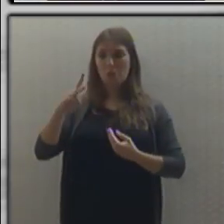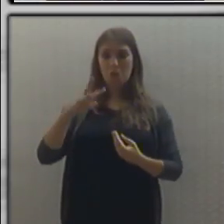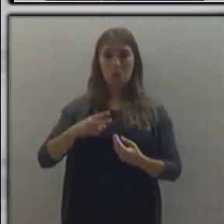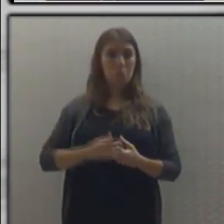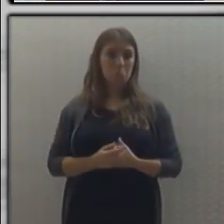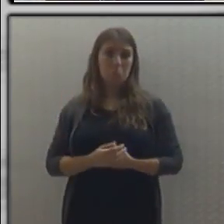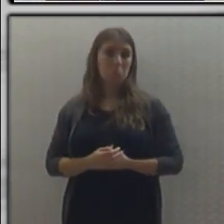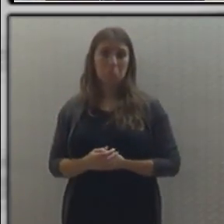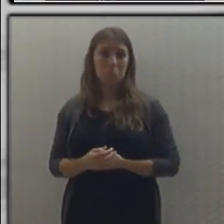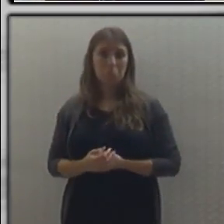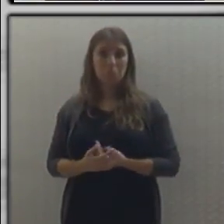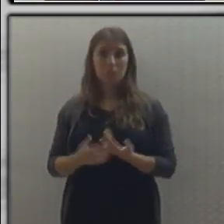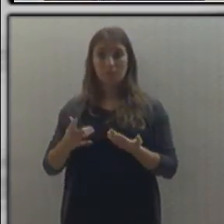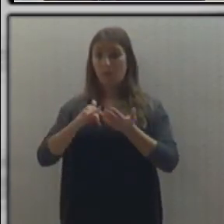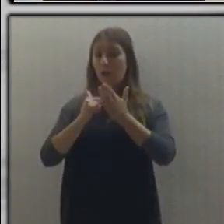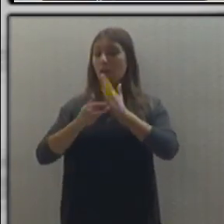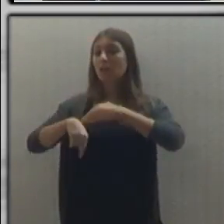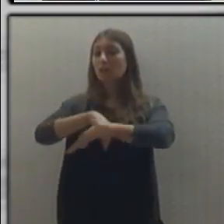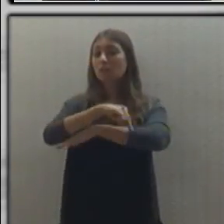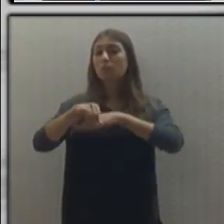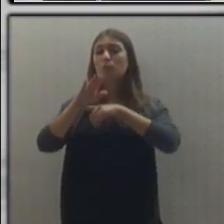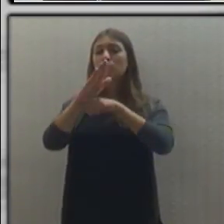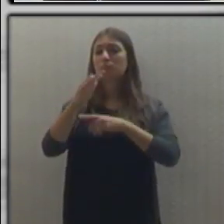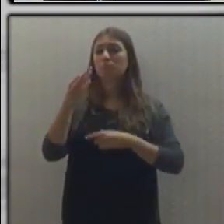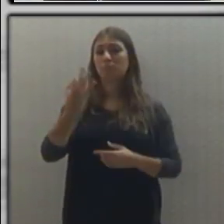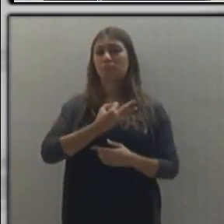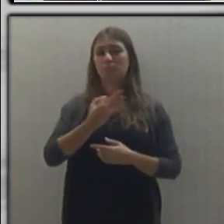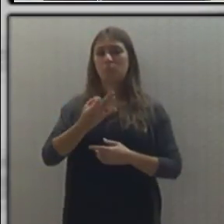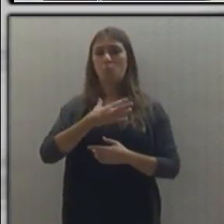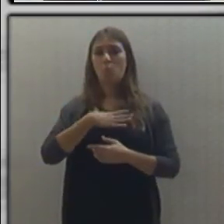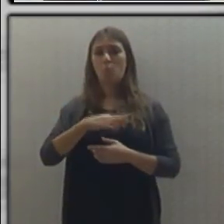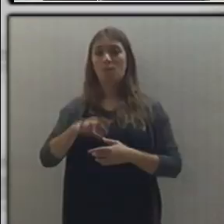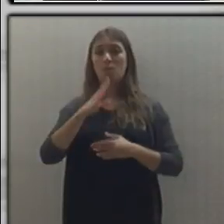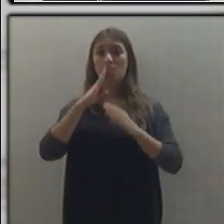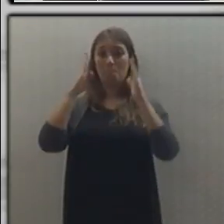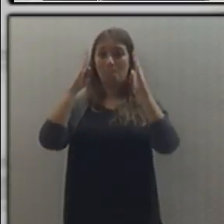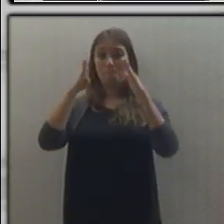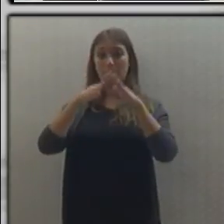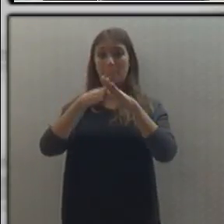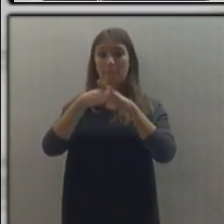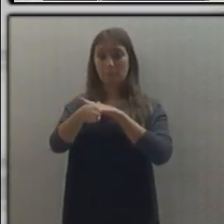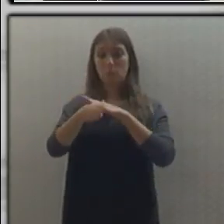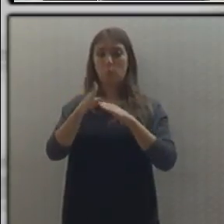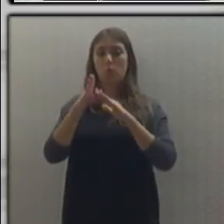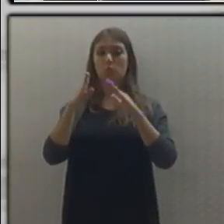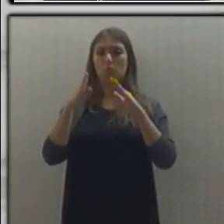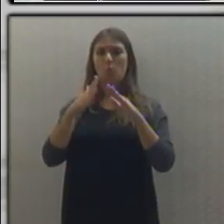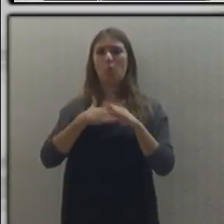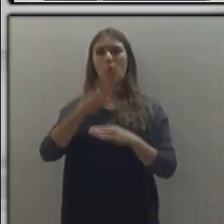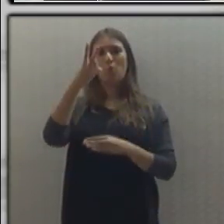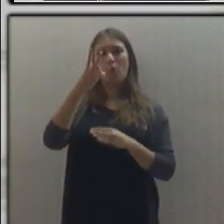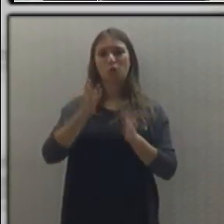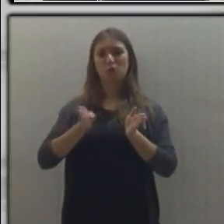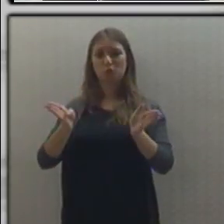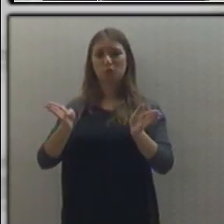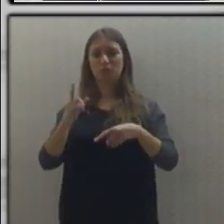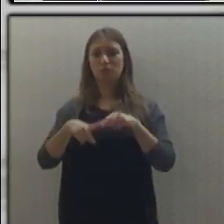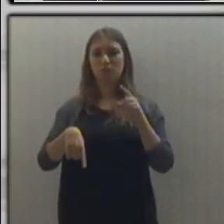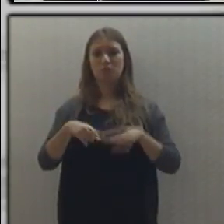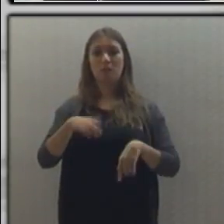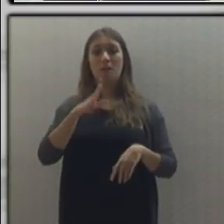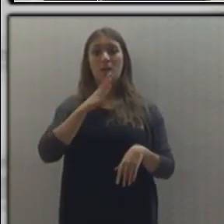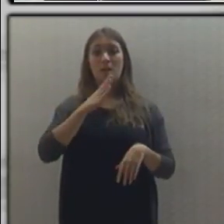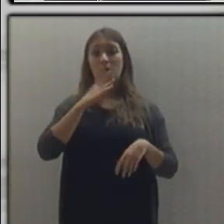pareja. Entonces, este arquitecto lo que planteaba era el acceso a través de un vestíbulo que permitía una doble entrada hacia la zona pública de